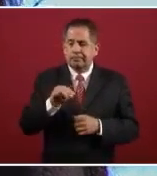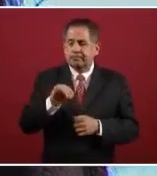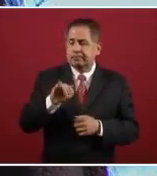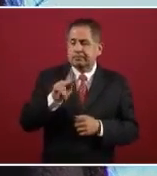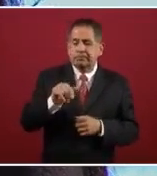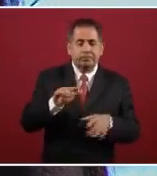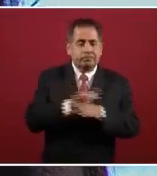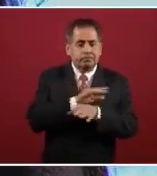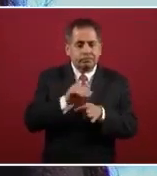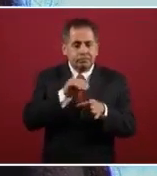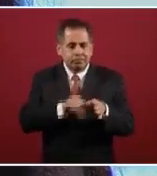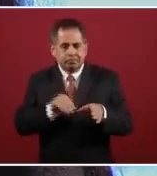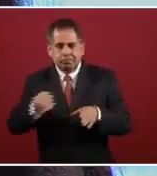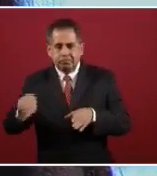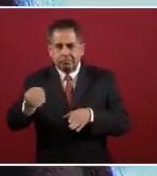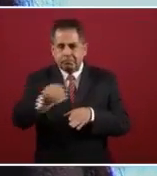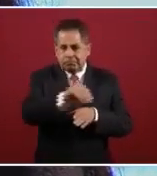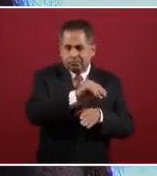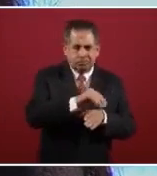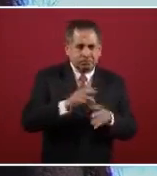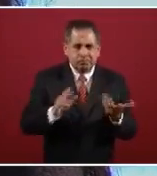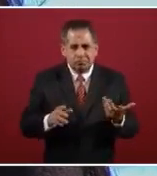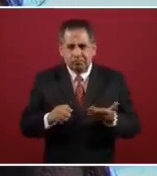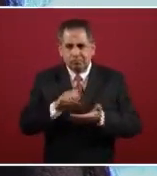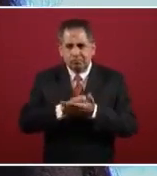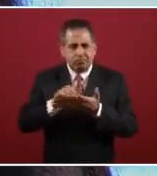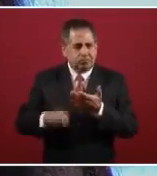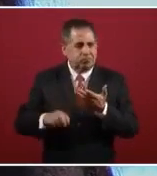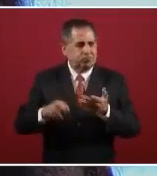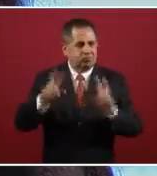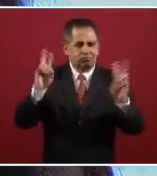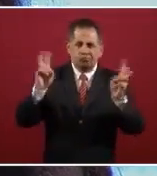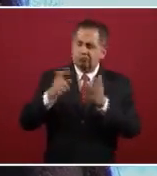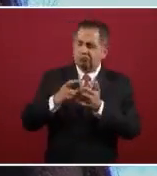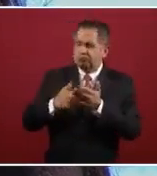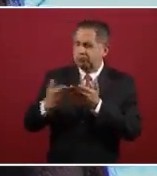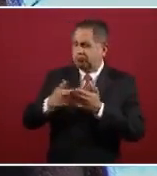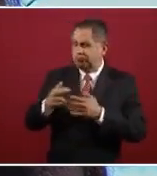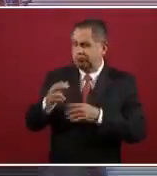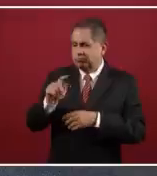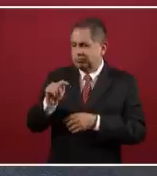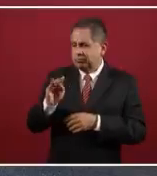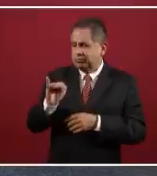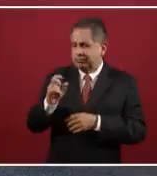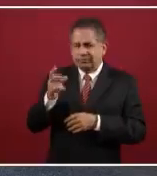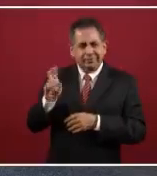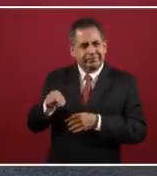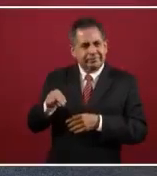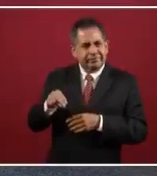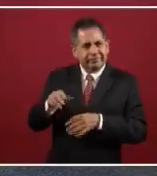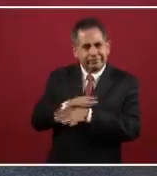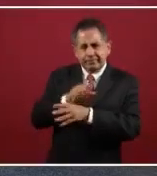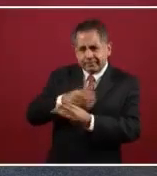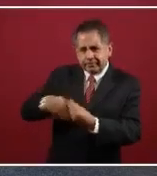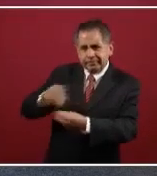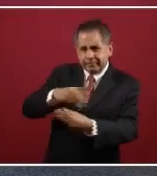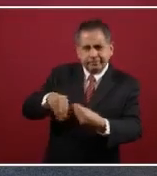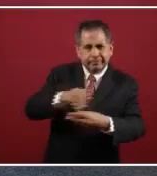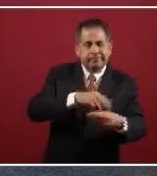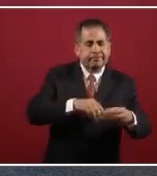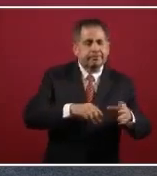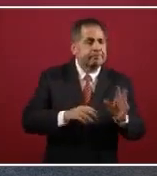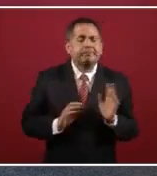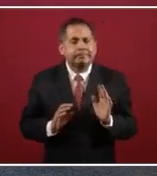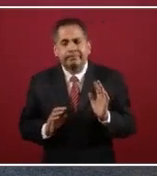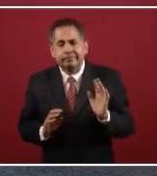la milpa caminante, la rosa tumbiquema. Nosotros ahora nos damos cuenta que la presión es mayor sobre